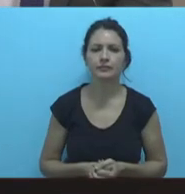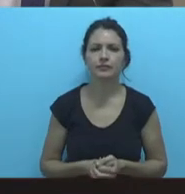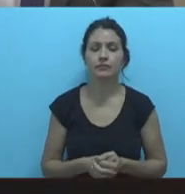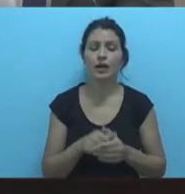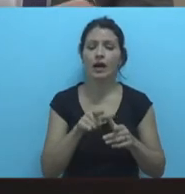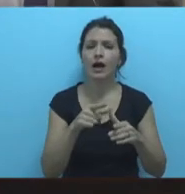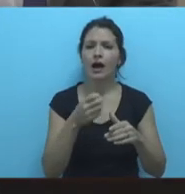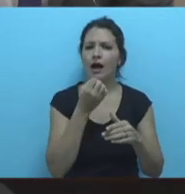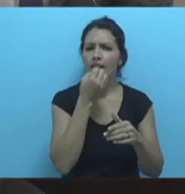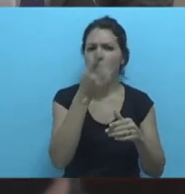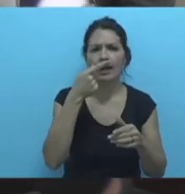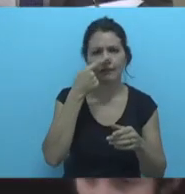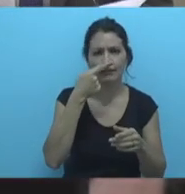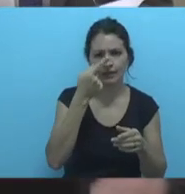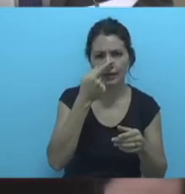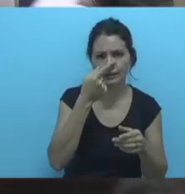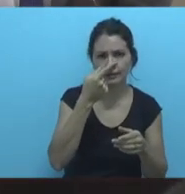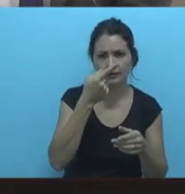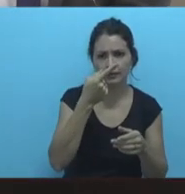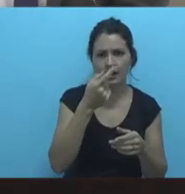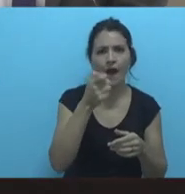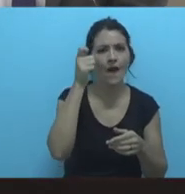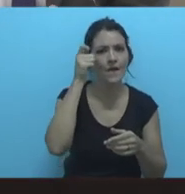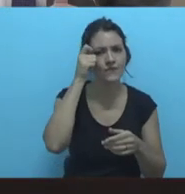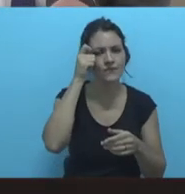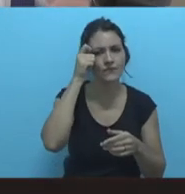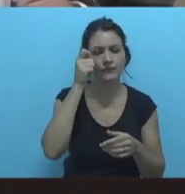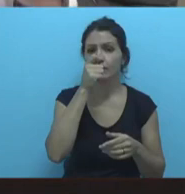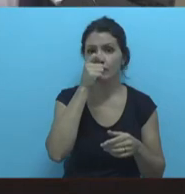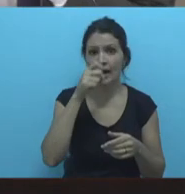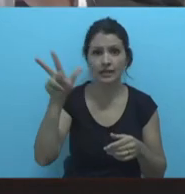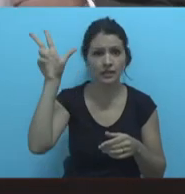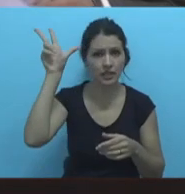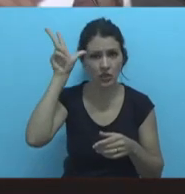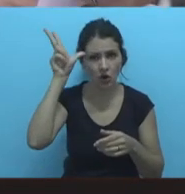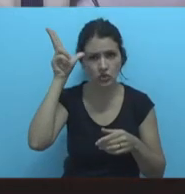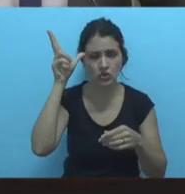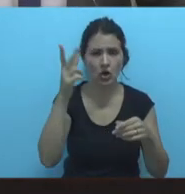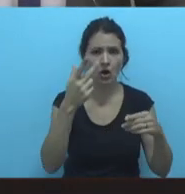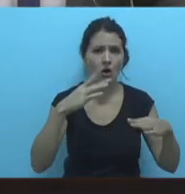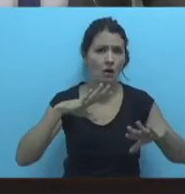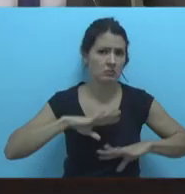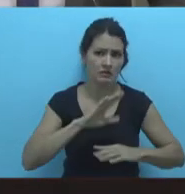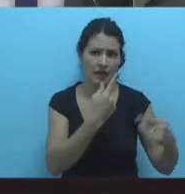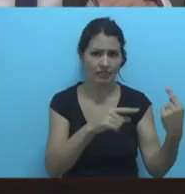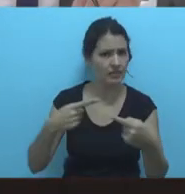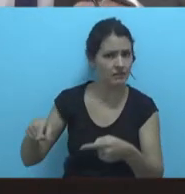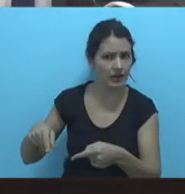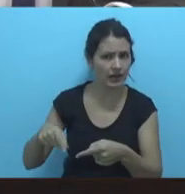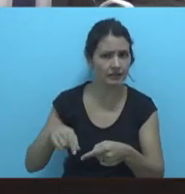La Cámara de Diputados declara de su interés 28 actividades y eventos en todo el territorio de la provincia.